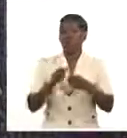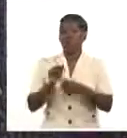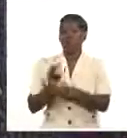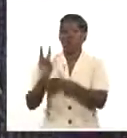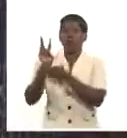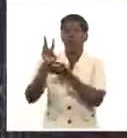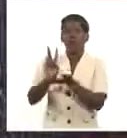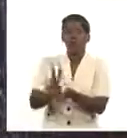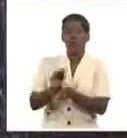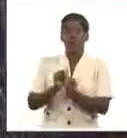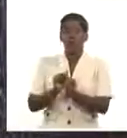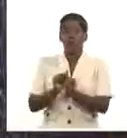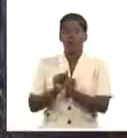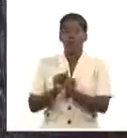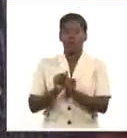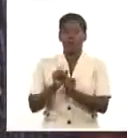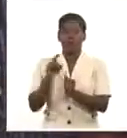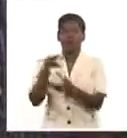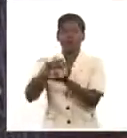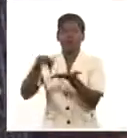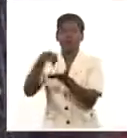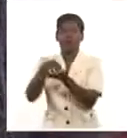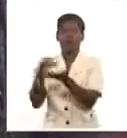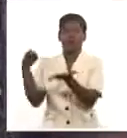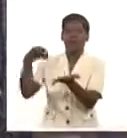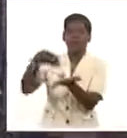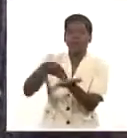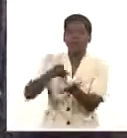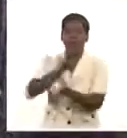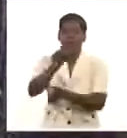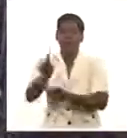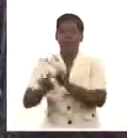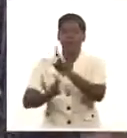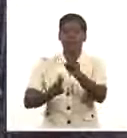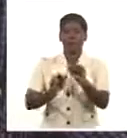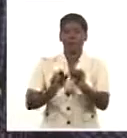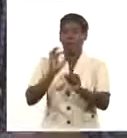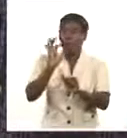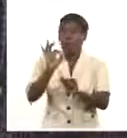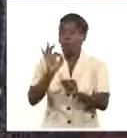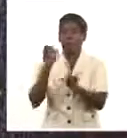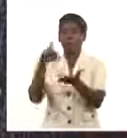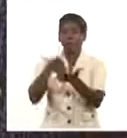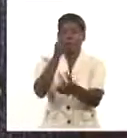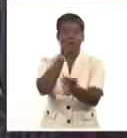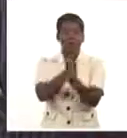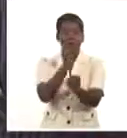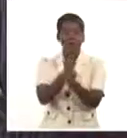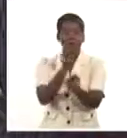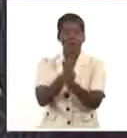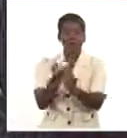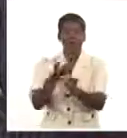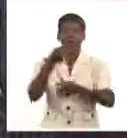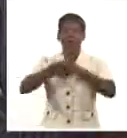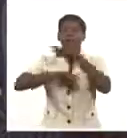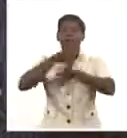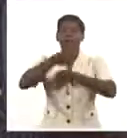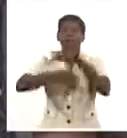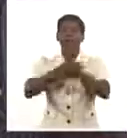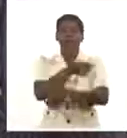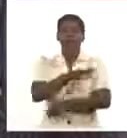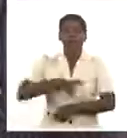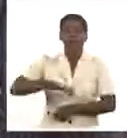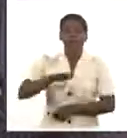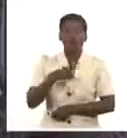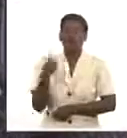población por zonas de residencia o por centro de trabajo o en los dos espacios y explicarles situaciones,